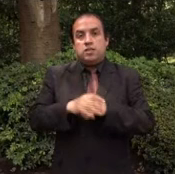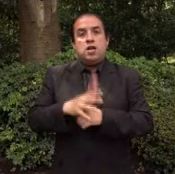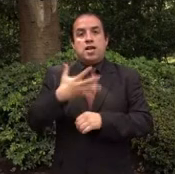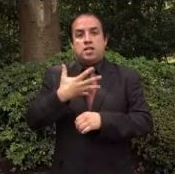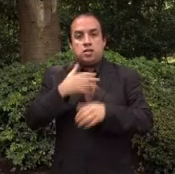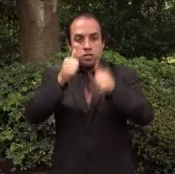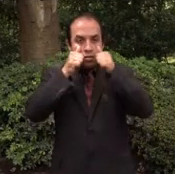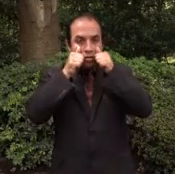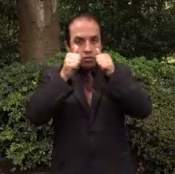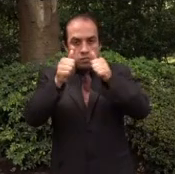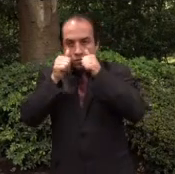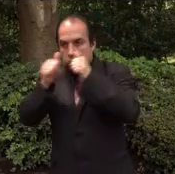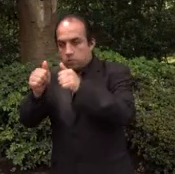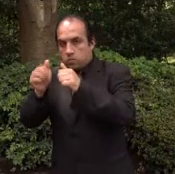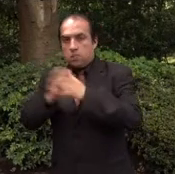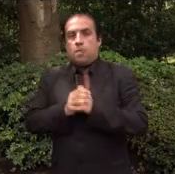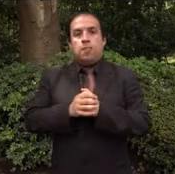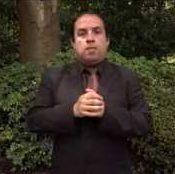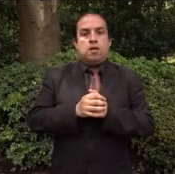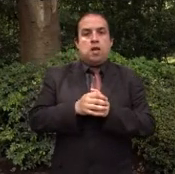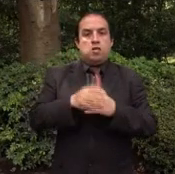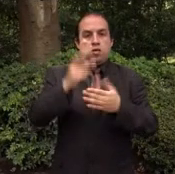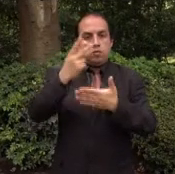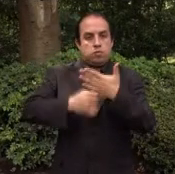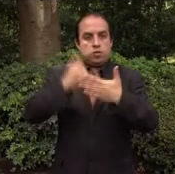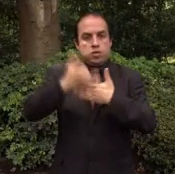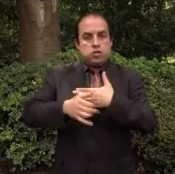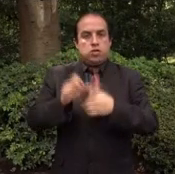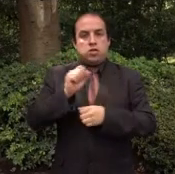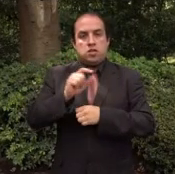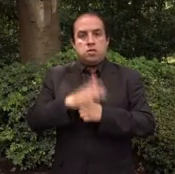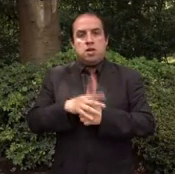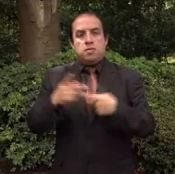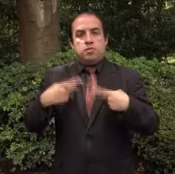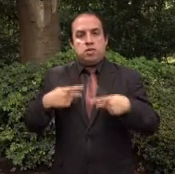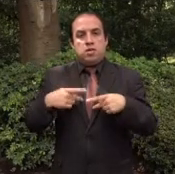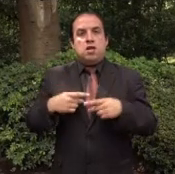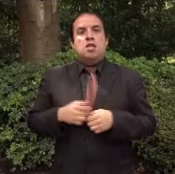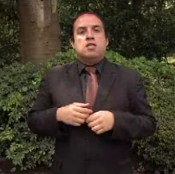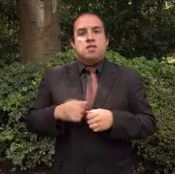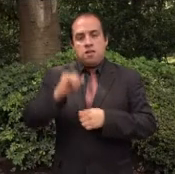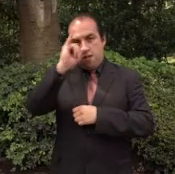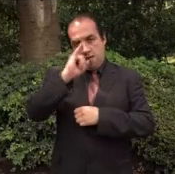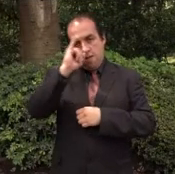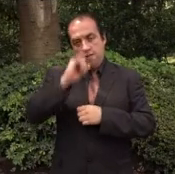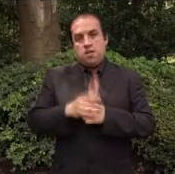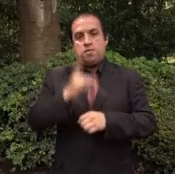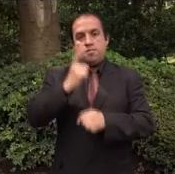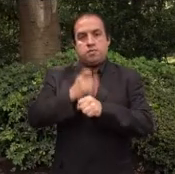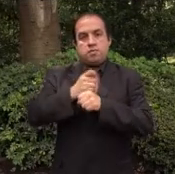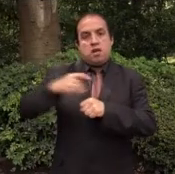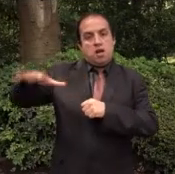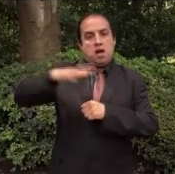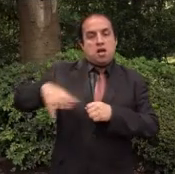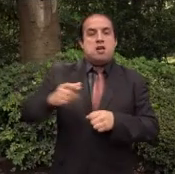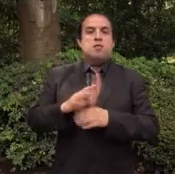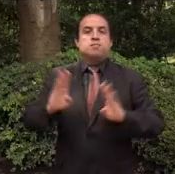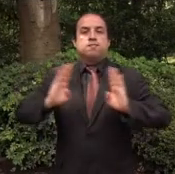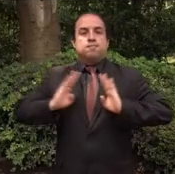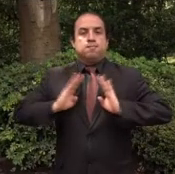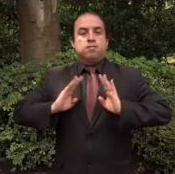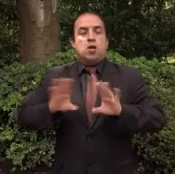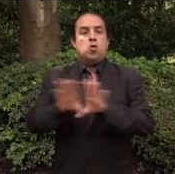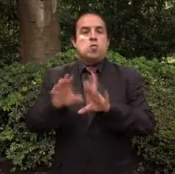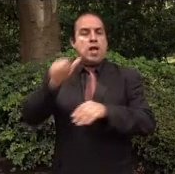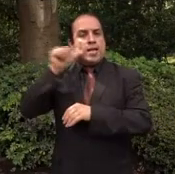la representación de la defensa a cargo del comandante de la primera zona militar, el general Morfín, que como ayer